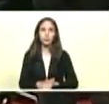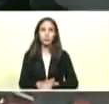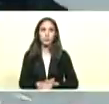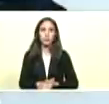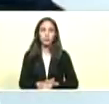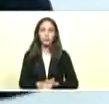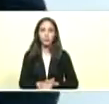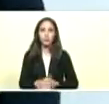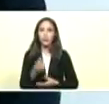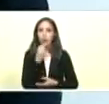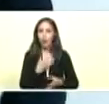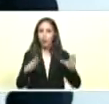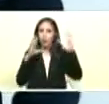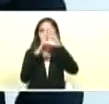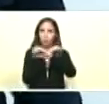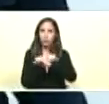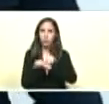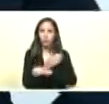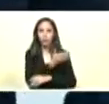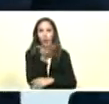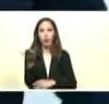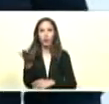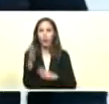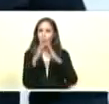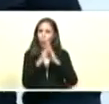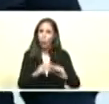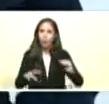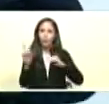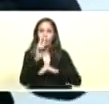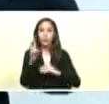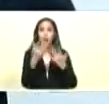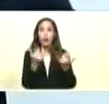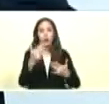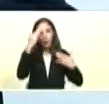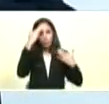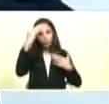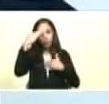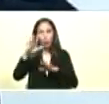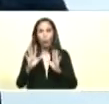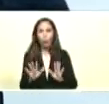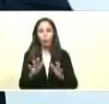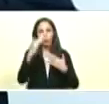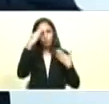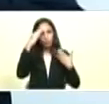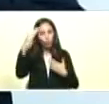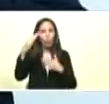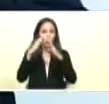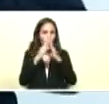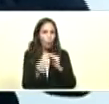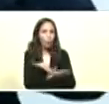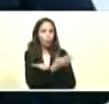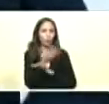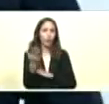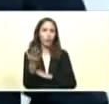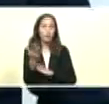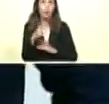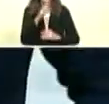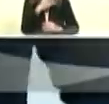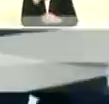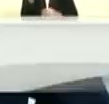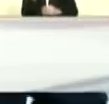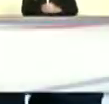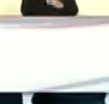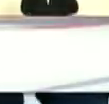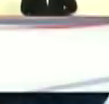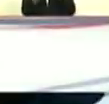Sí, buenas noches, presidente. Buenas noches a toda Venezuela y saludar muy especialmente a toda la juventud venezolana. Hoy estamos